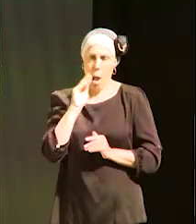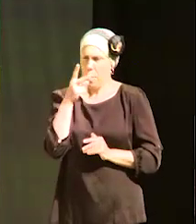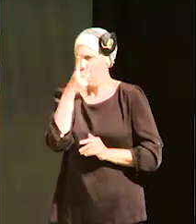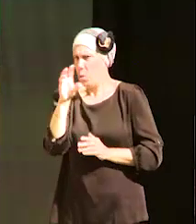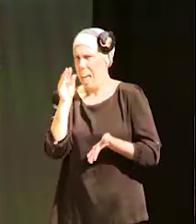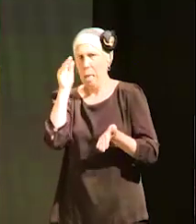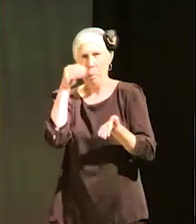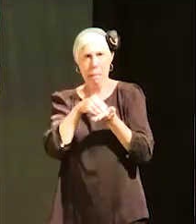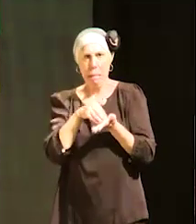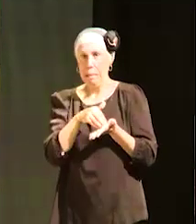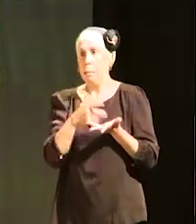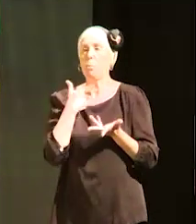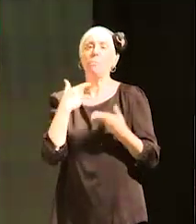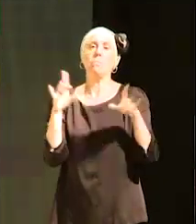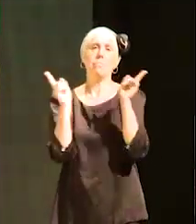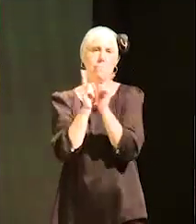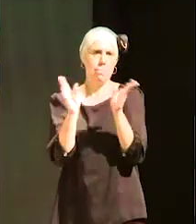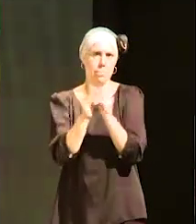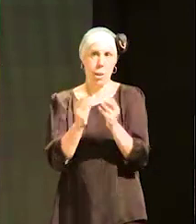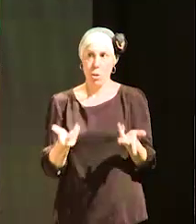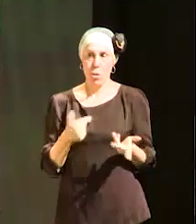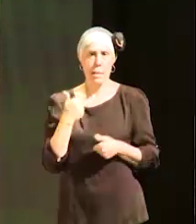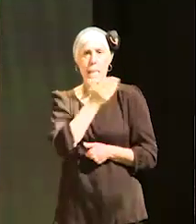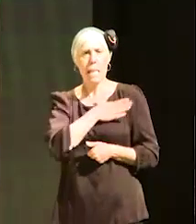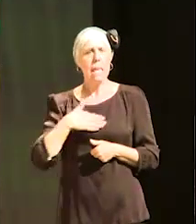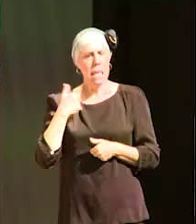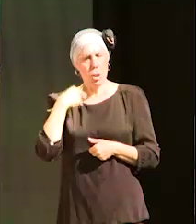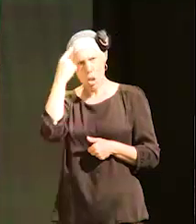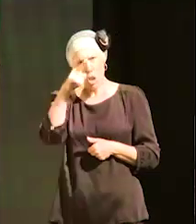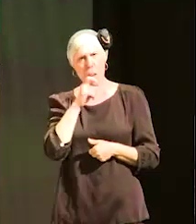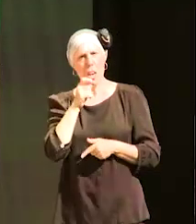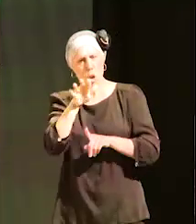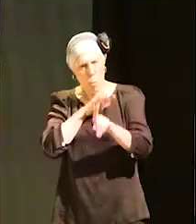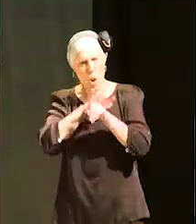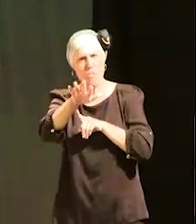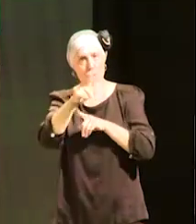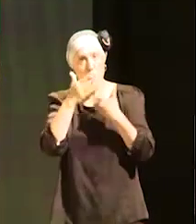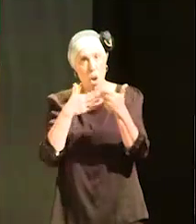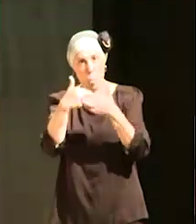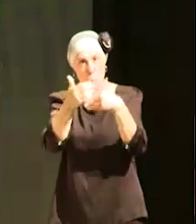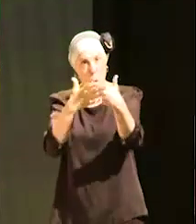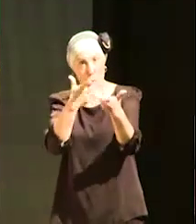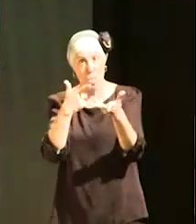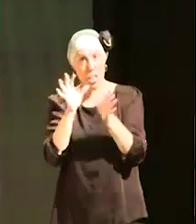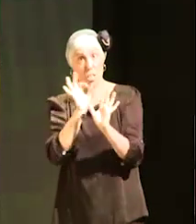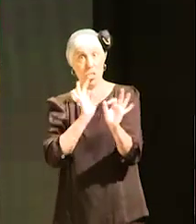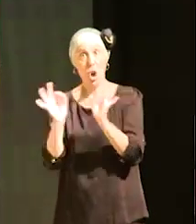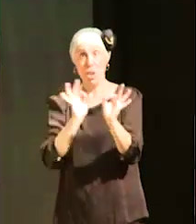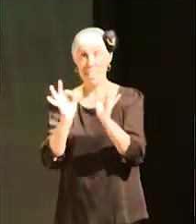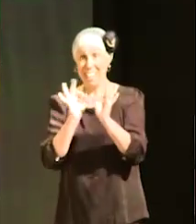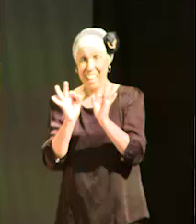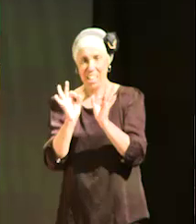reflexiones pero voy a intentar ser muy escueta quería saber el impacto que ha tenido todos estos procesos teatrales en la